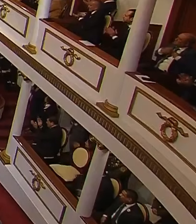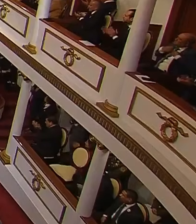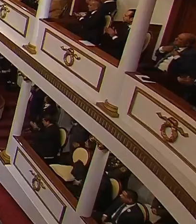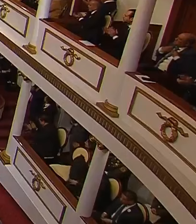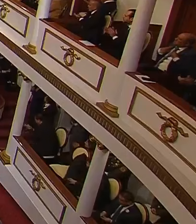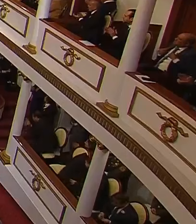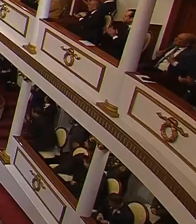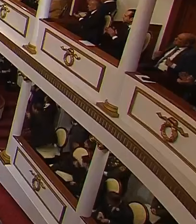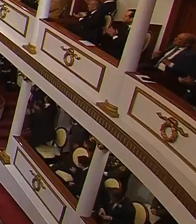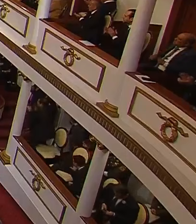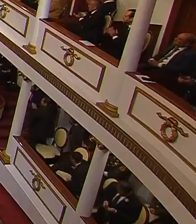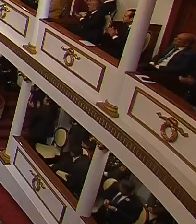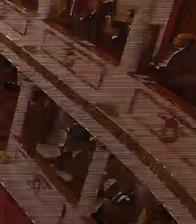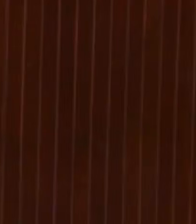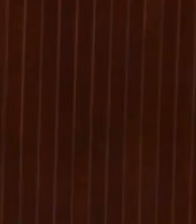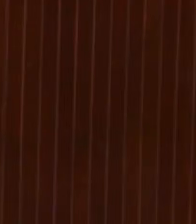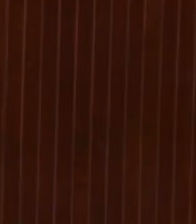¡Que viva la Constitución de